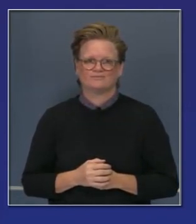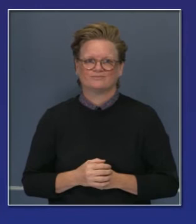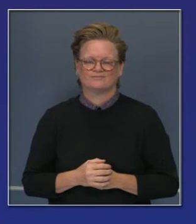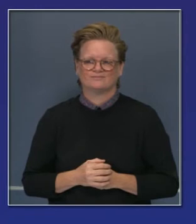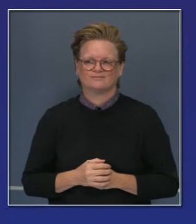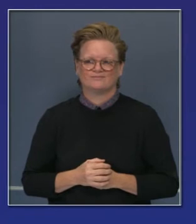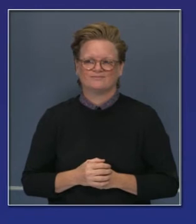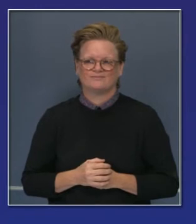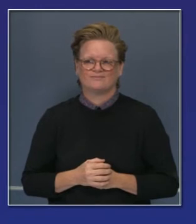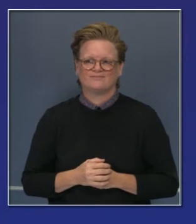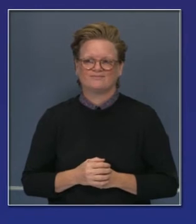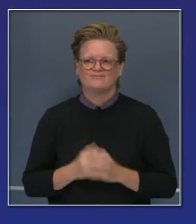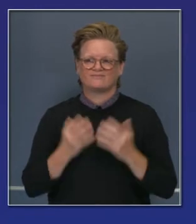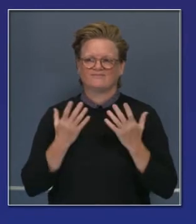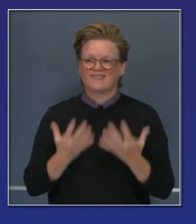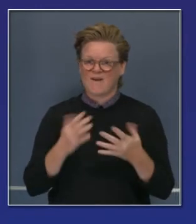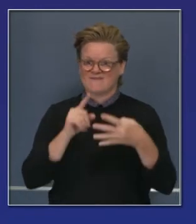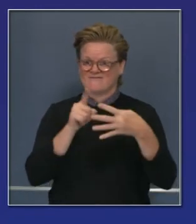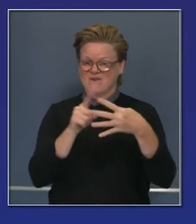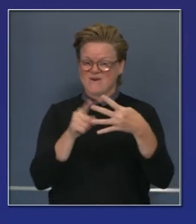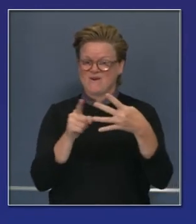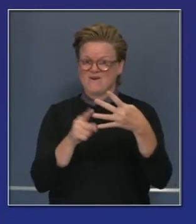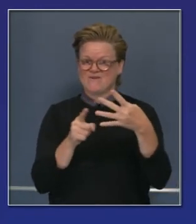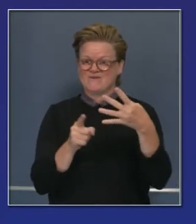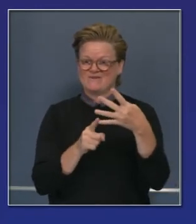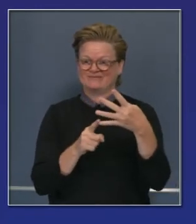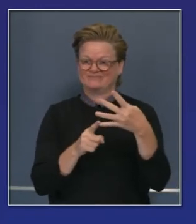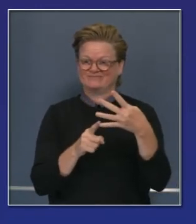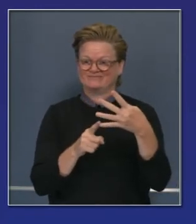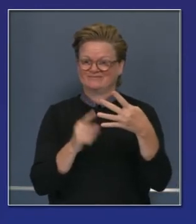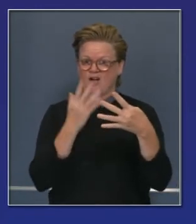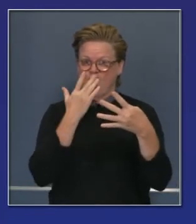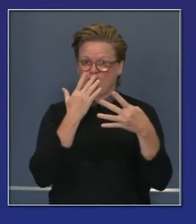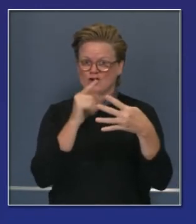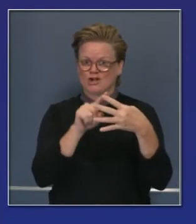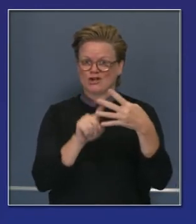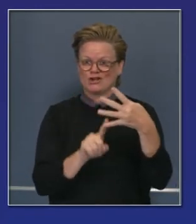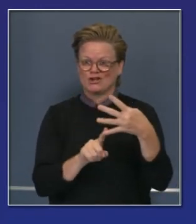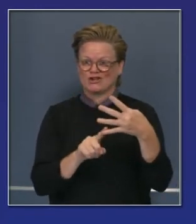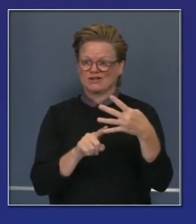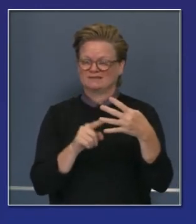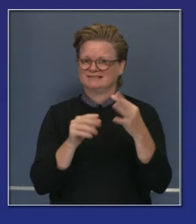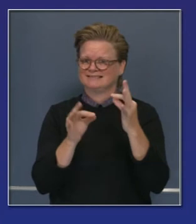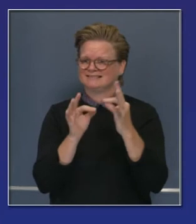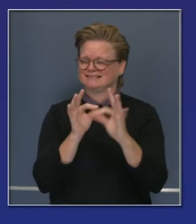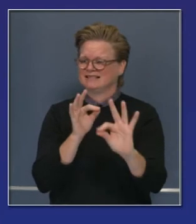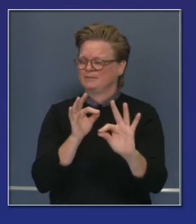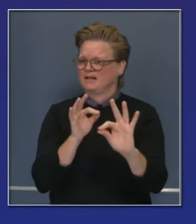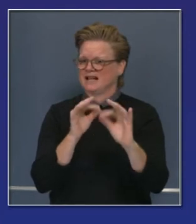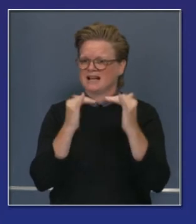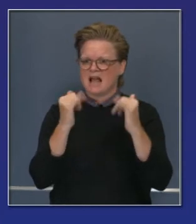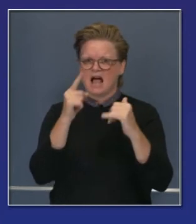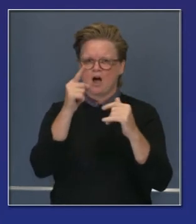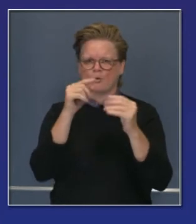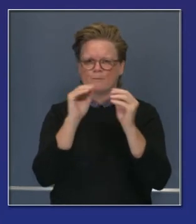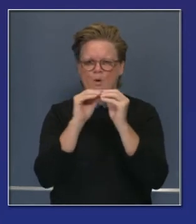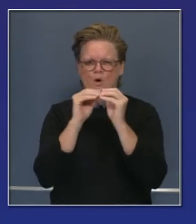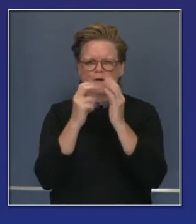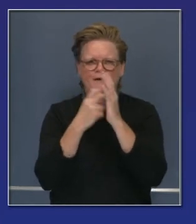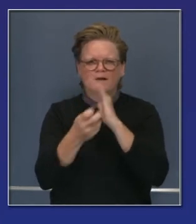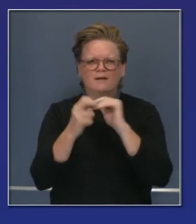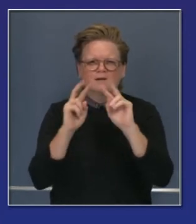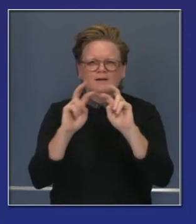Gracias. Reiteramos, 4 colores, 4 niveles. Una manera muy simple de averiguar